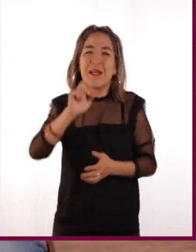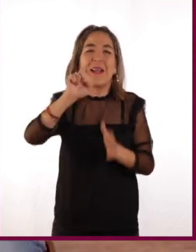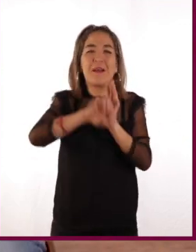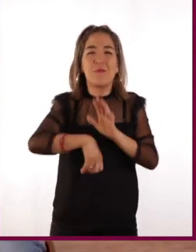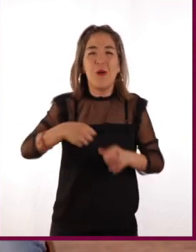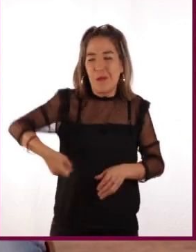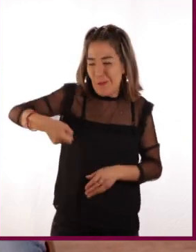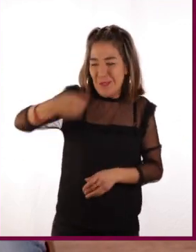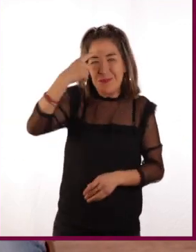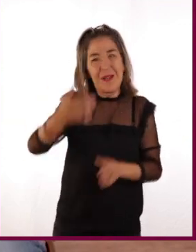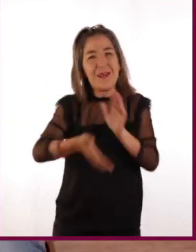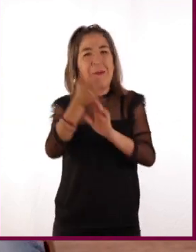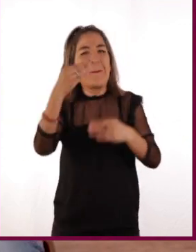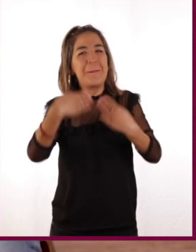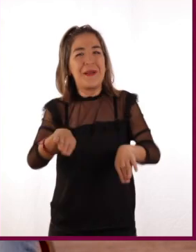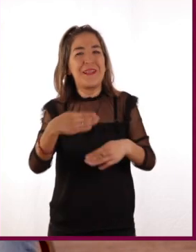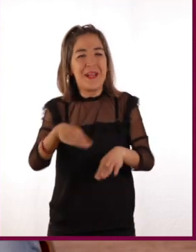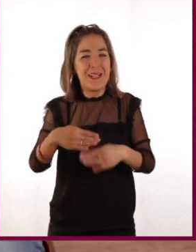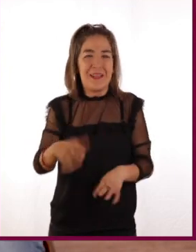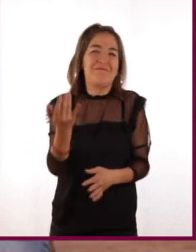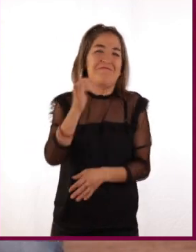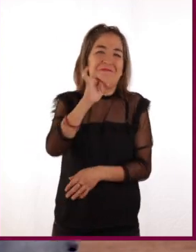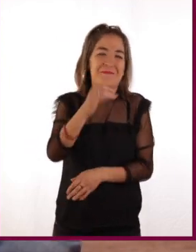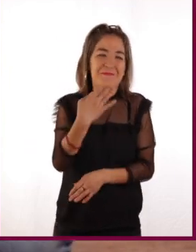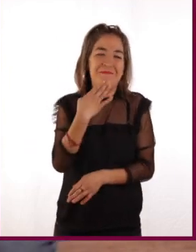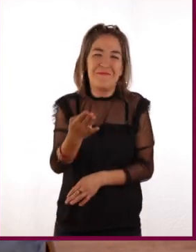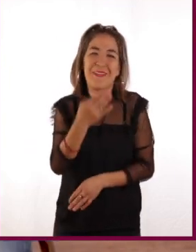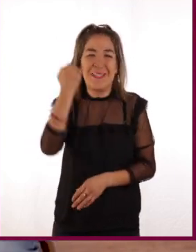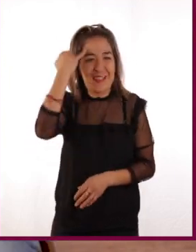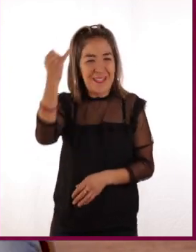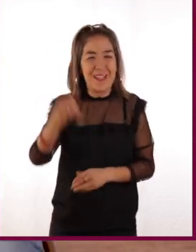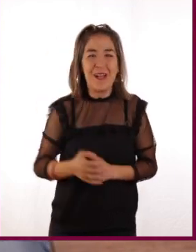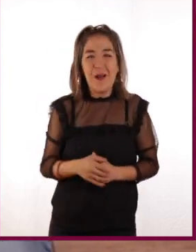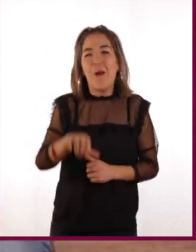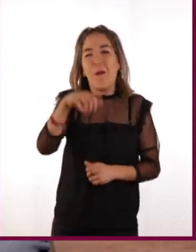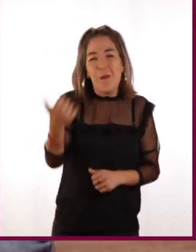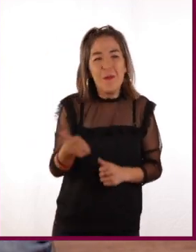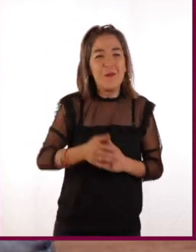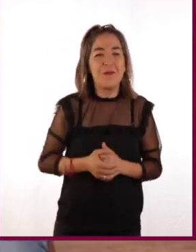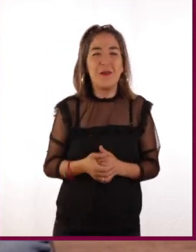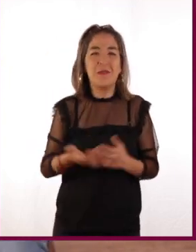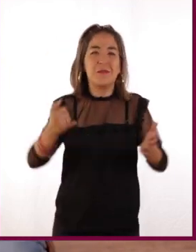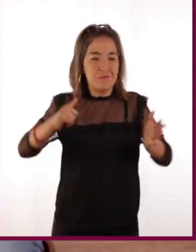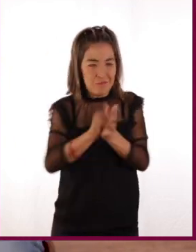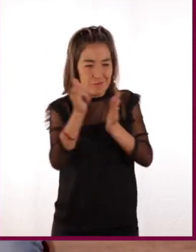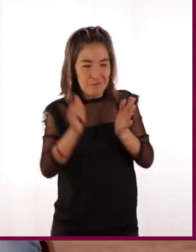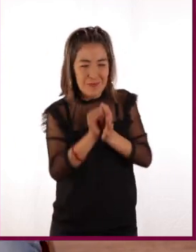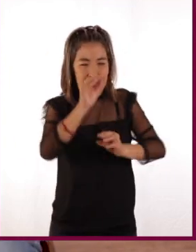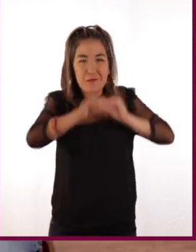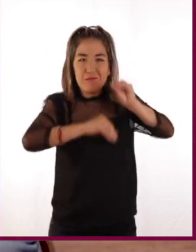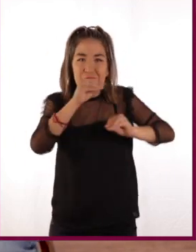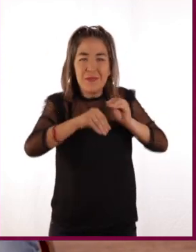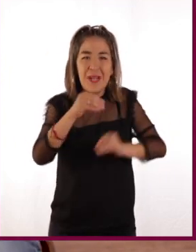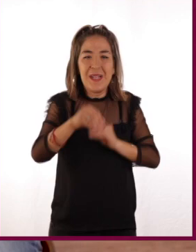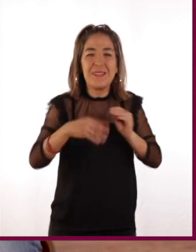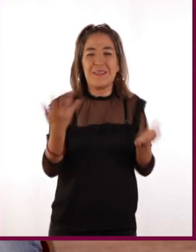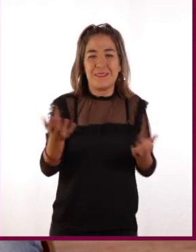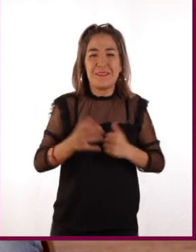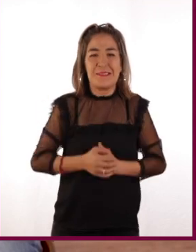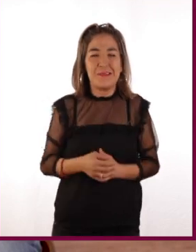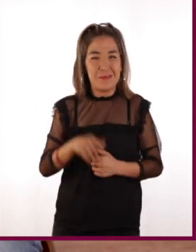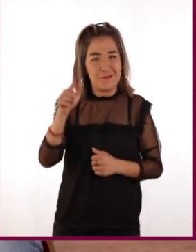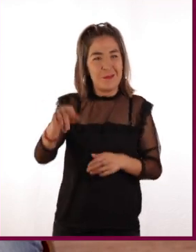por ejemplo. Claro, es una muy buena idea. También puede ser algo más complejo como una vasija de cerámica, ¿no? ¿Qué